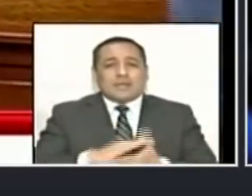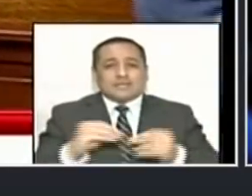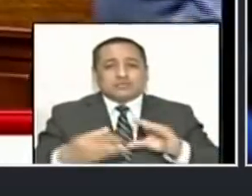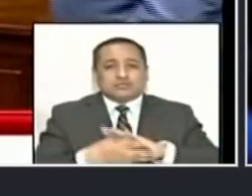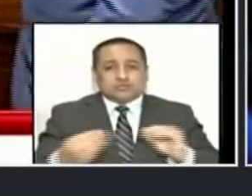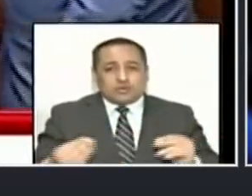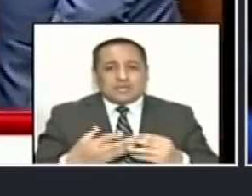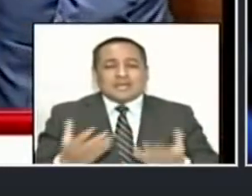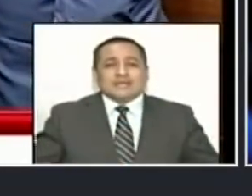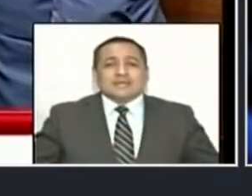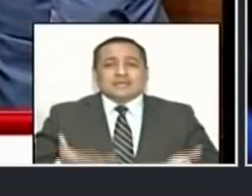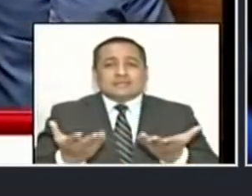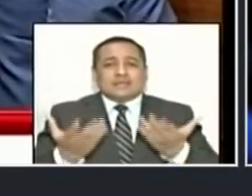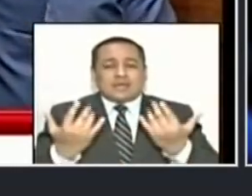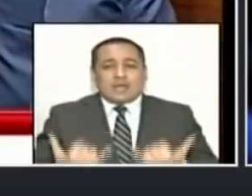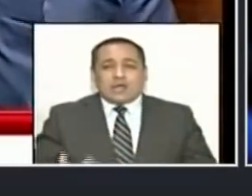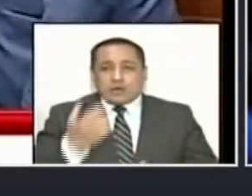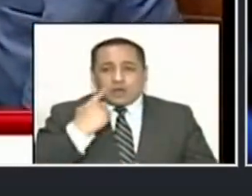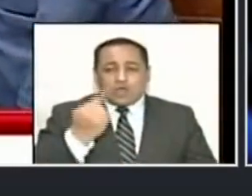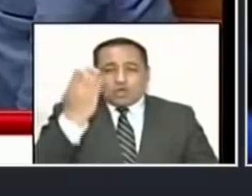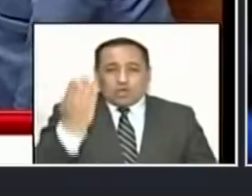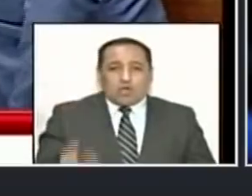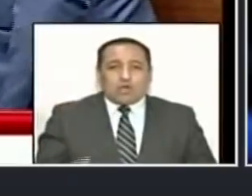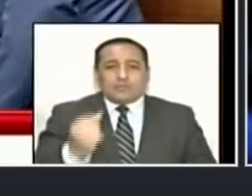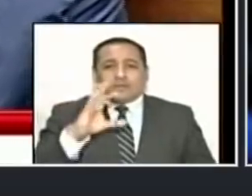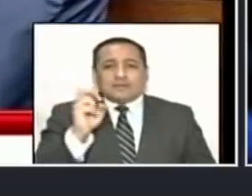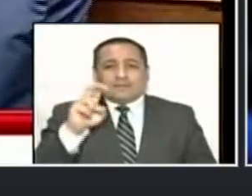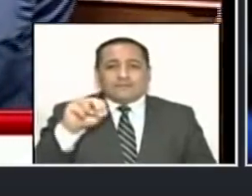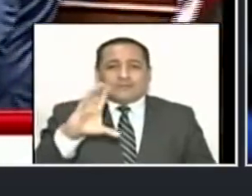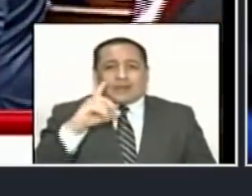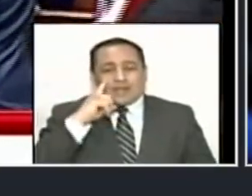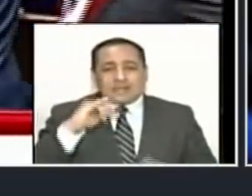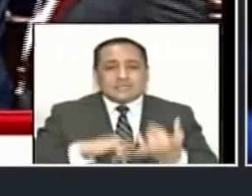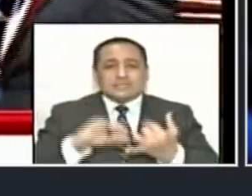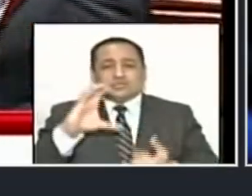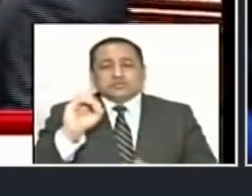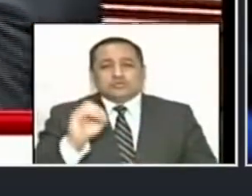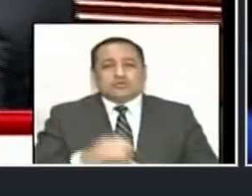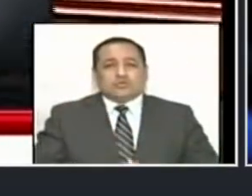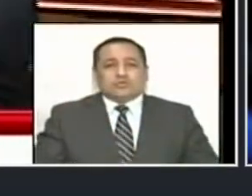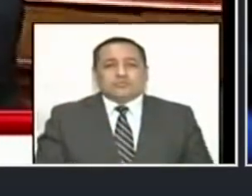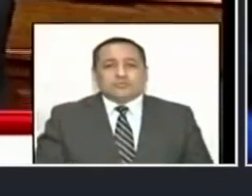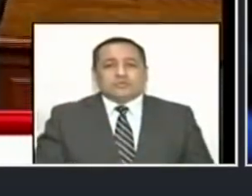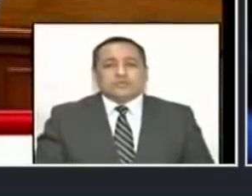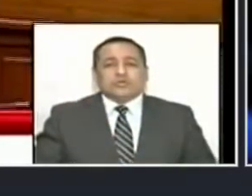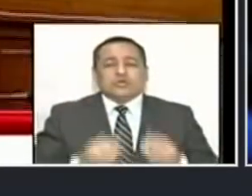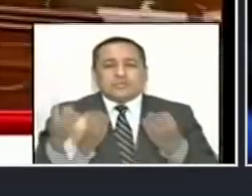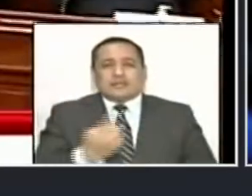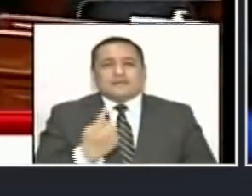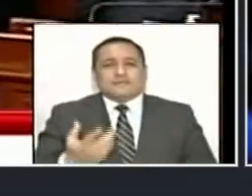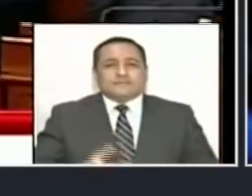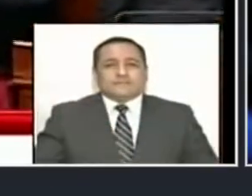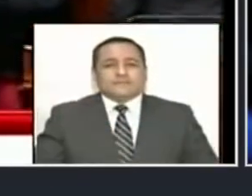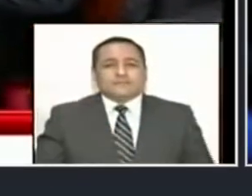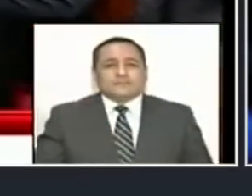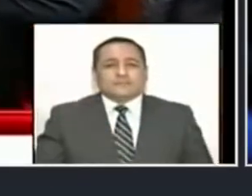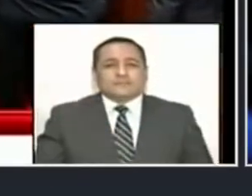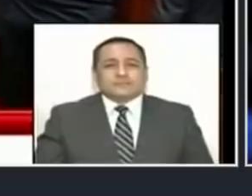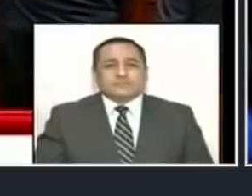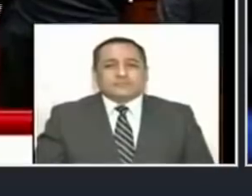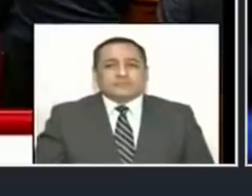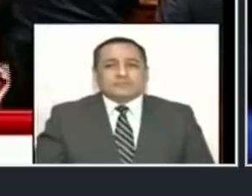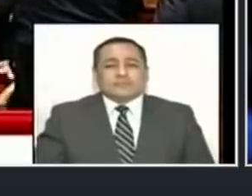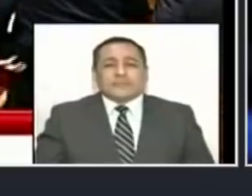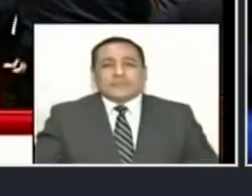morado en el gabinete del señor Sagasti? Mira, yo no sé si lo habrá o no, pero yo te estoy dando mi opinión personal y espero que no lo haya,